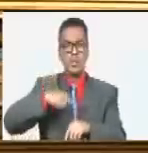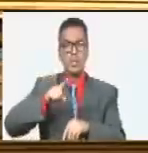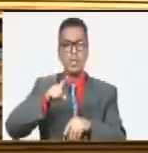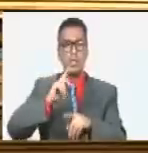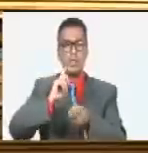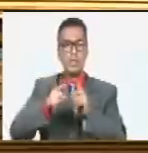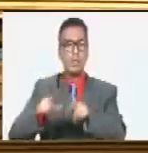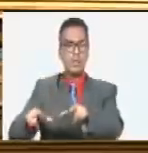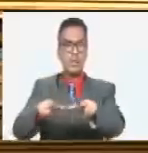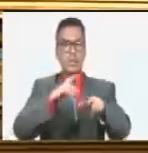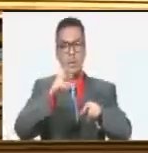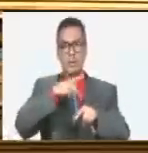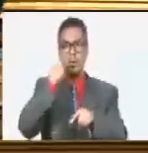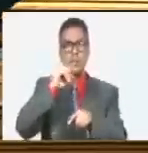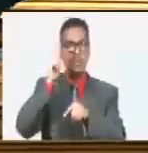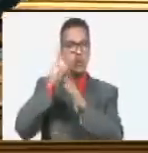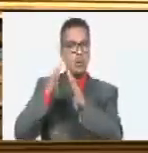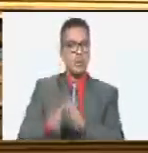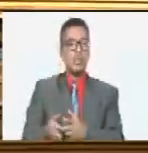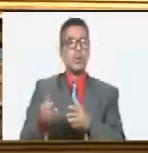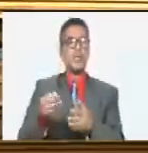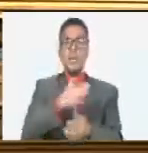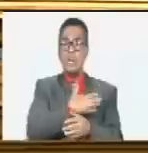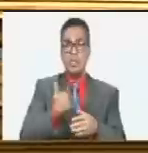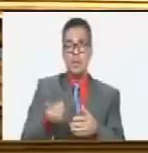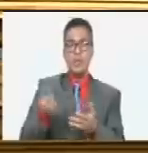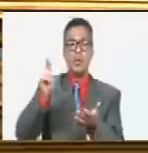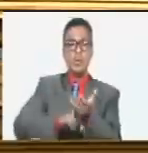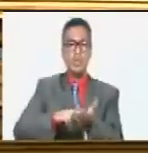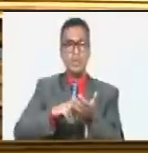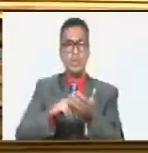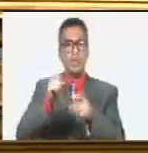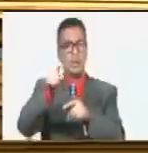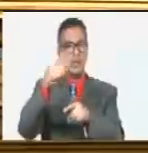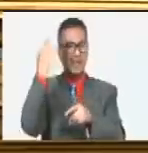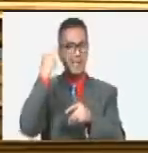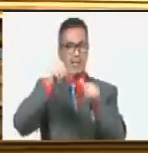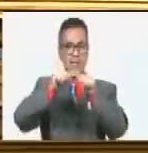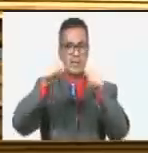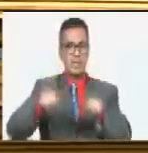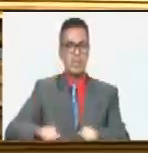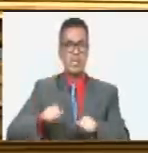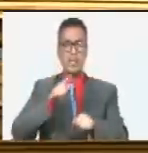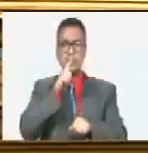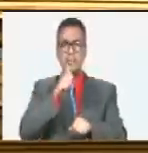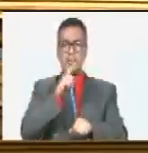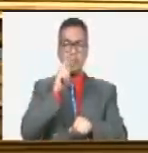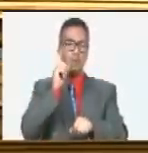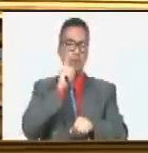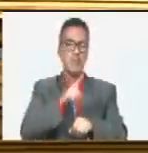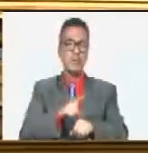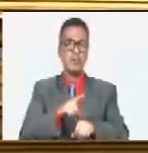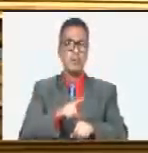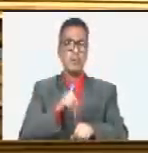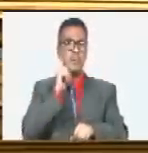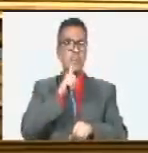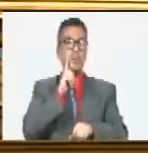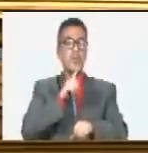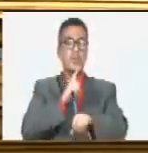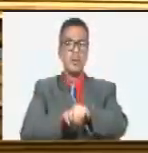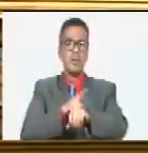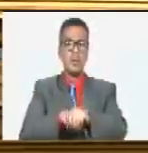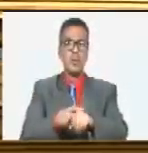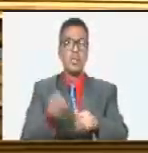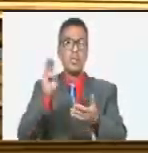política venezolana que quieren volver a ese sistema electoral fraudulento, que quieren volver al acta